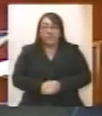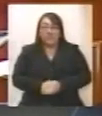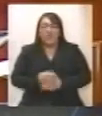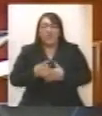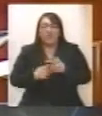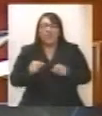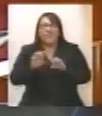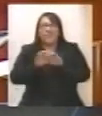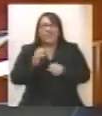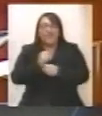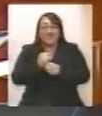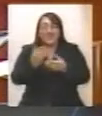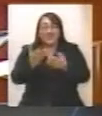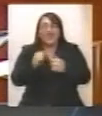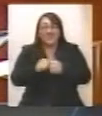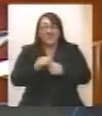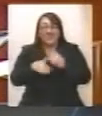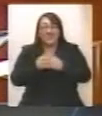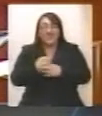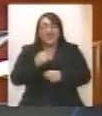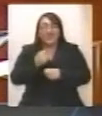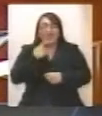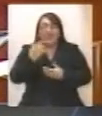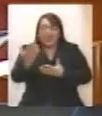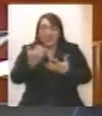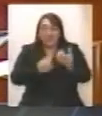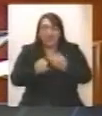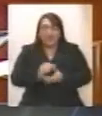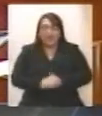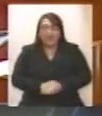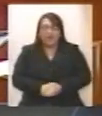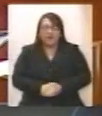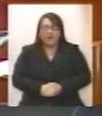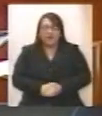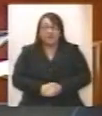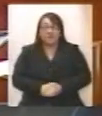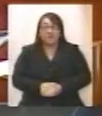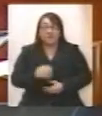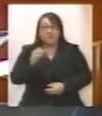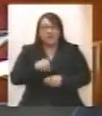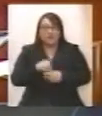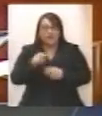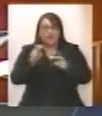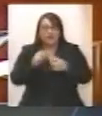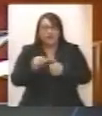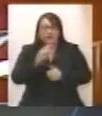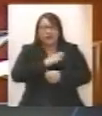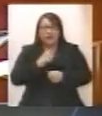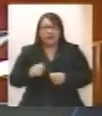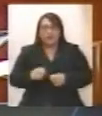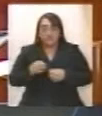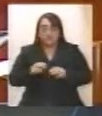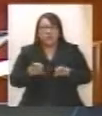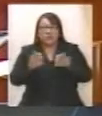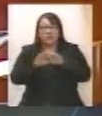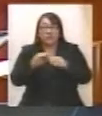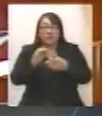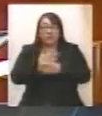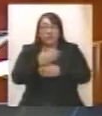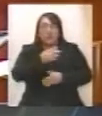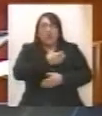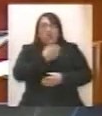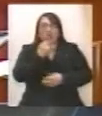que nuestros ciudadanos tengan mayor capacidad adquisitiva. En este sentido, el gobierno adoptó entre mayo y